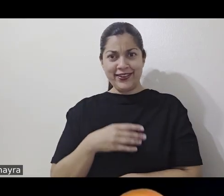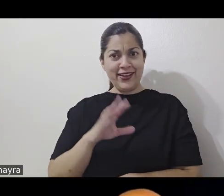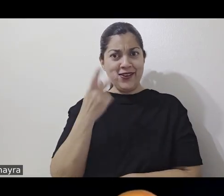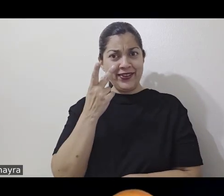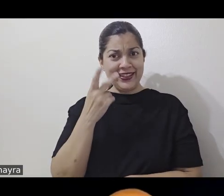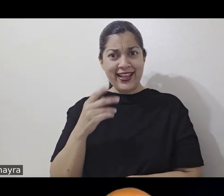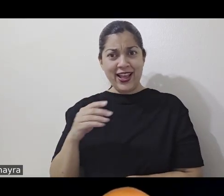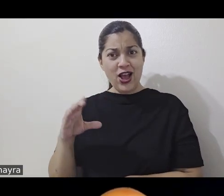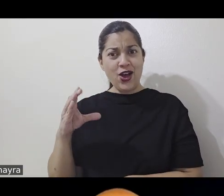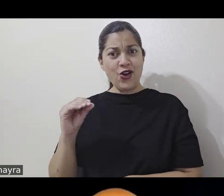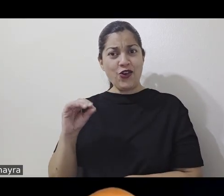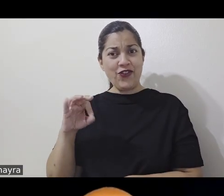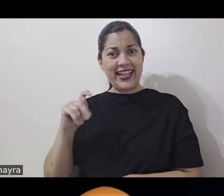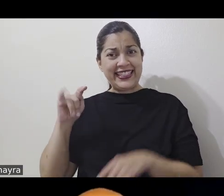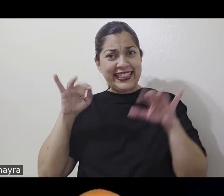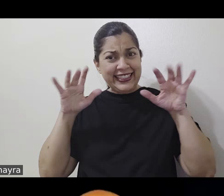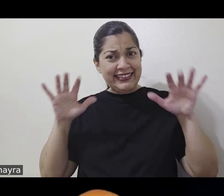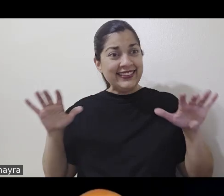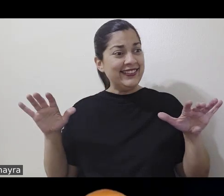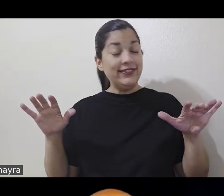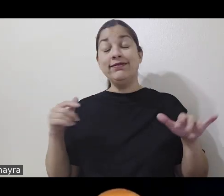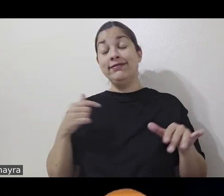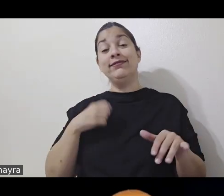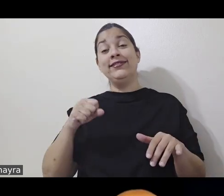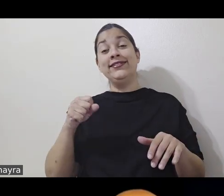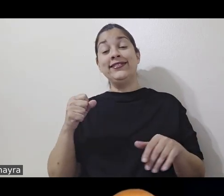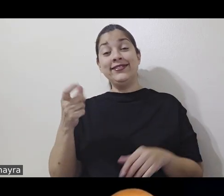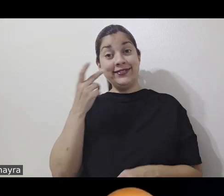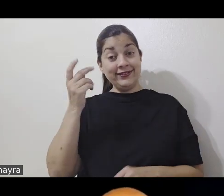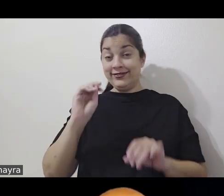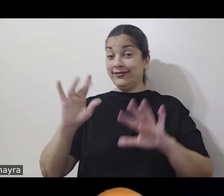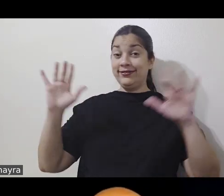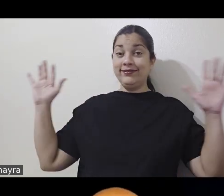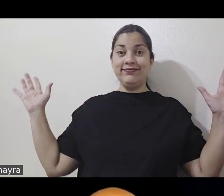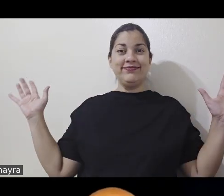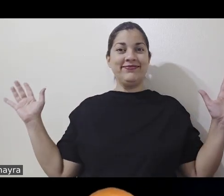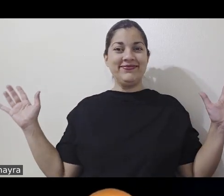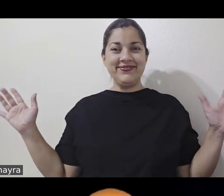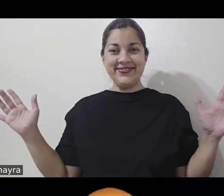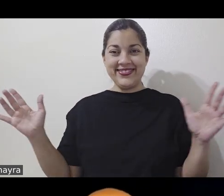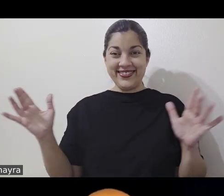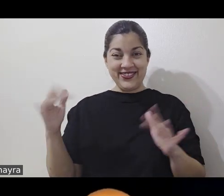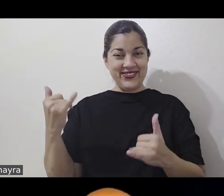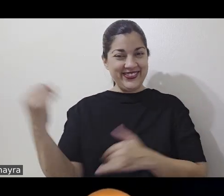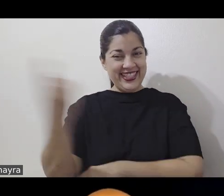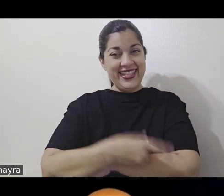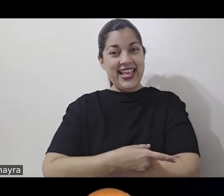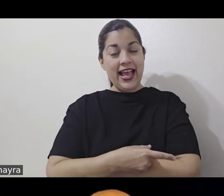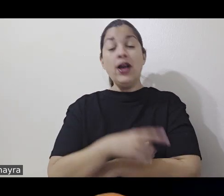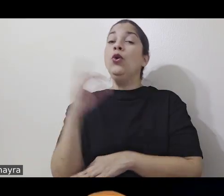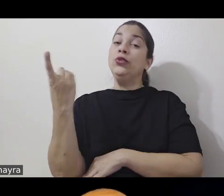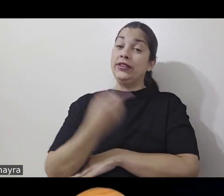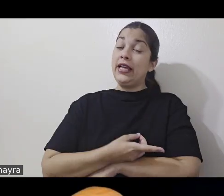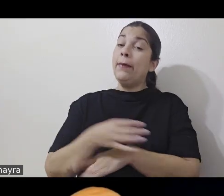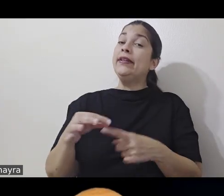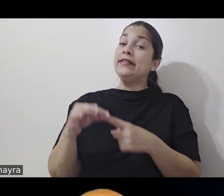vi. Yo lo vi todo. Efectos especiales. Sí. De verdad que es un día muy especial, un mes muy especial.